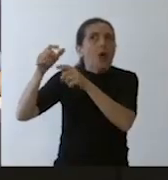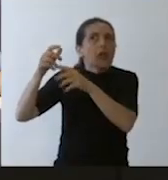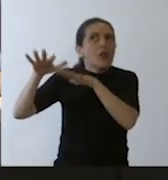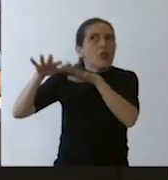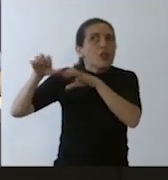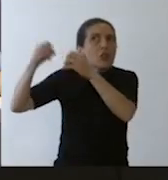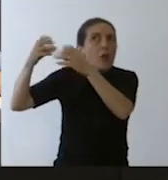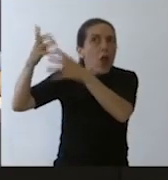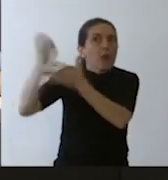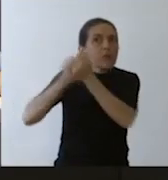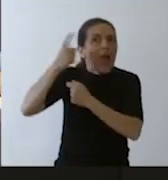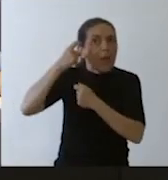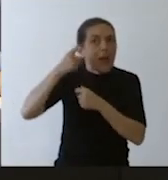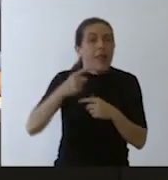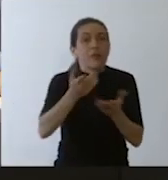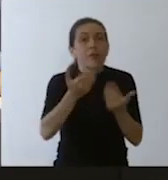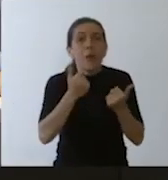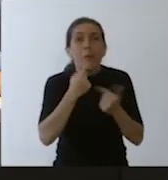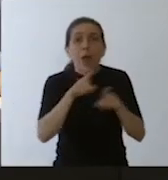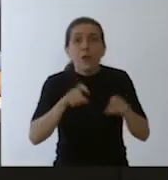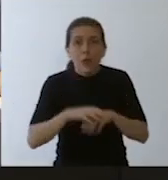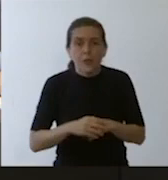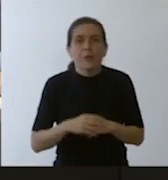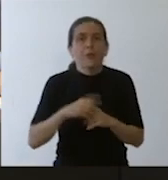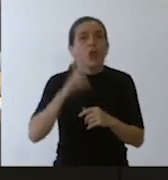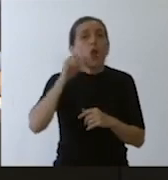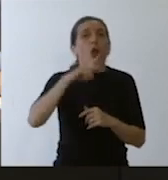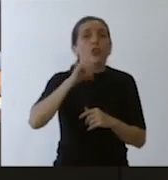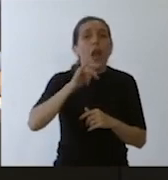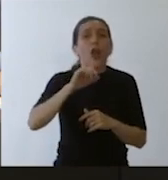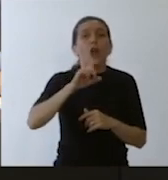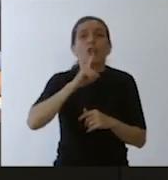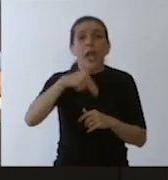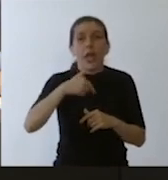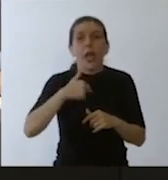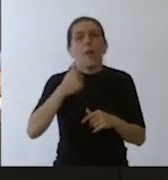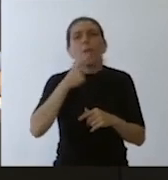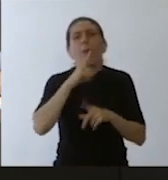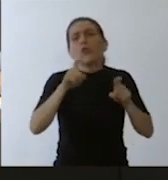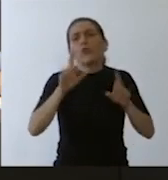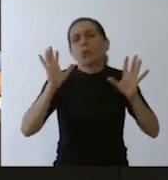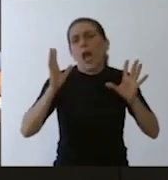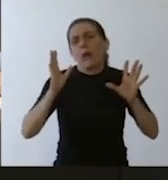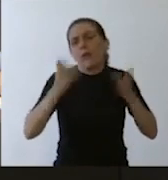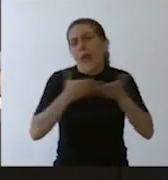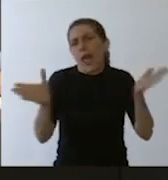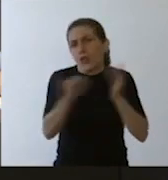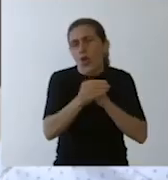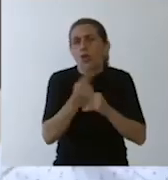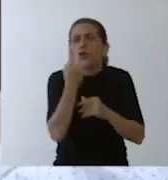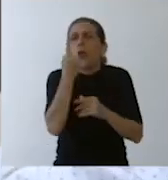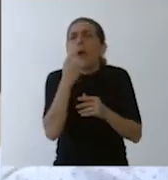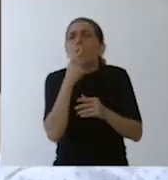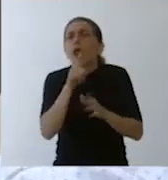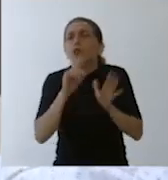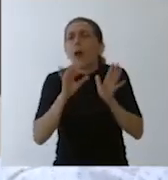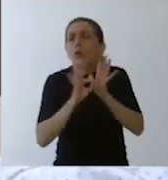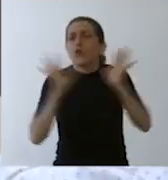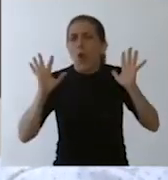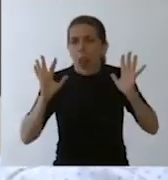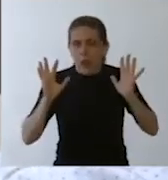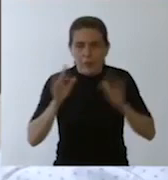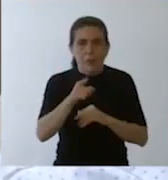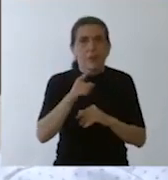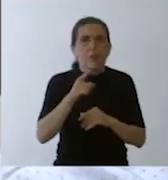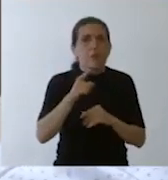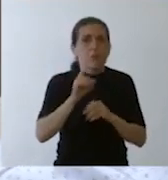preguntas. Ahora sí, Gonzalo Asiparatene. Una pregunta general y una puntual quiero hacer. Este